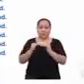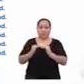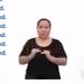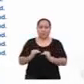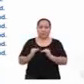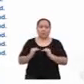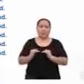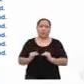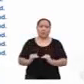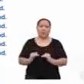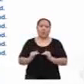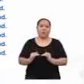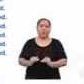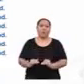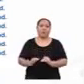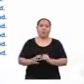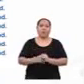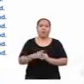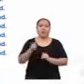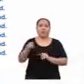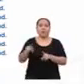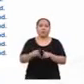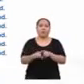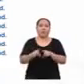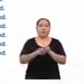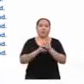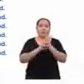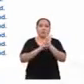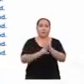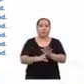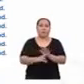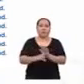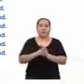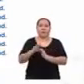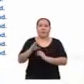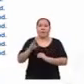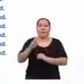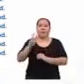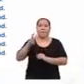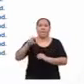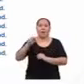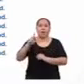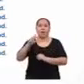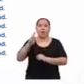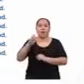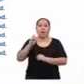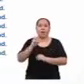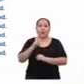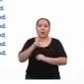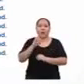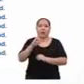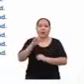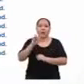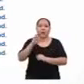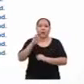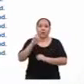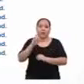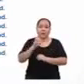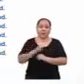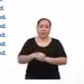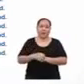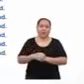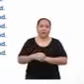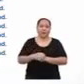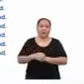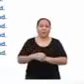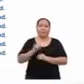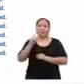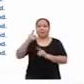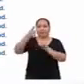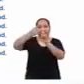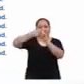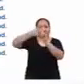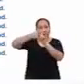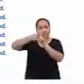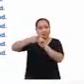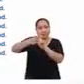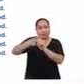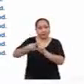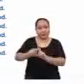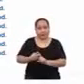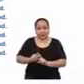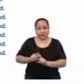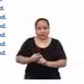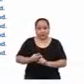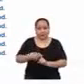o también se puede decir que representa el valor de la variable, en este caso, un intervalo. Veo que la suma de las